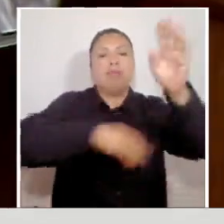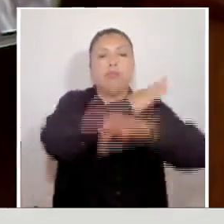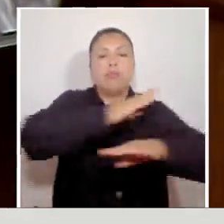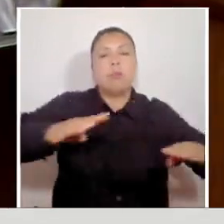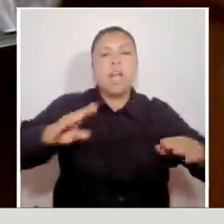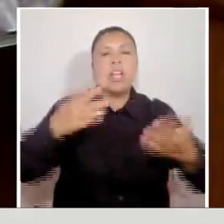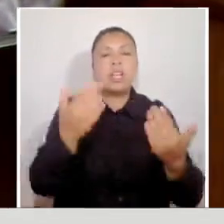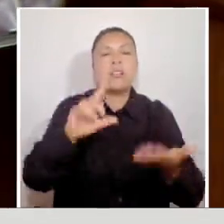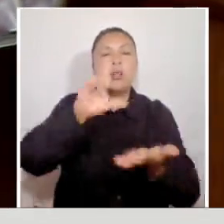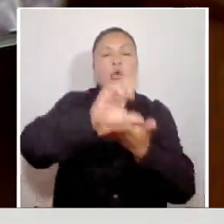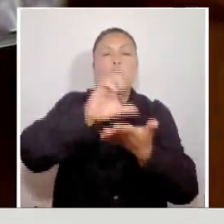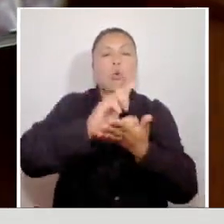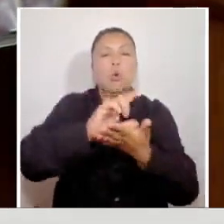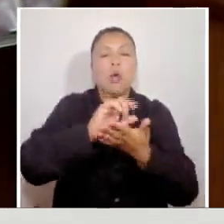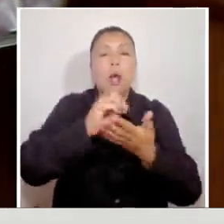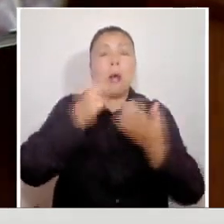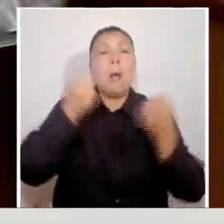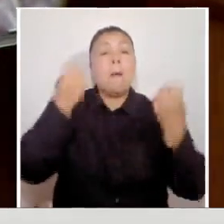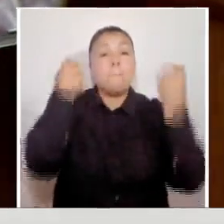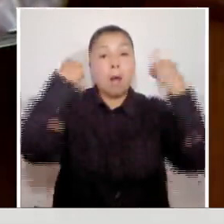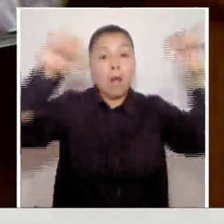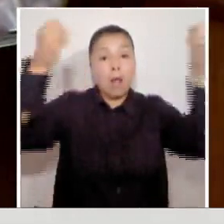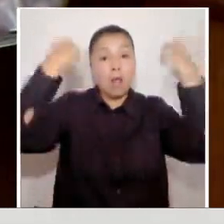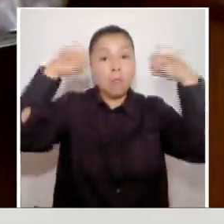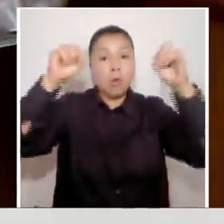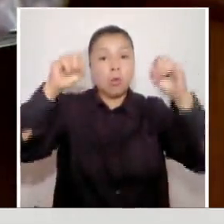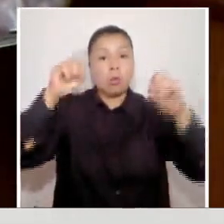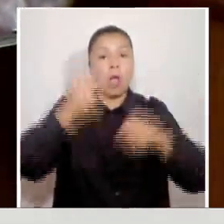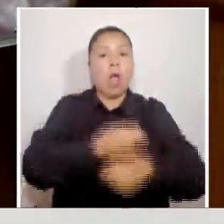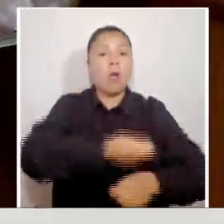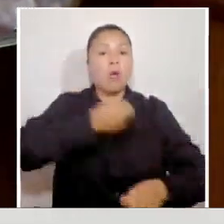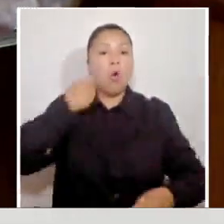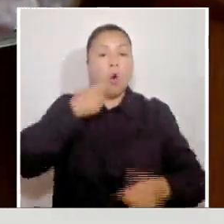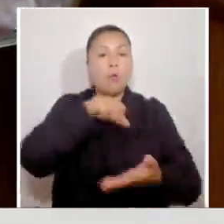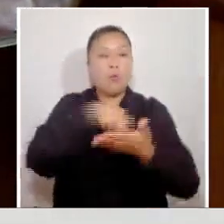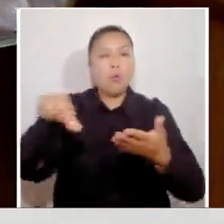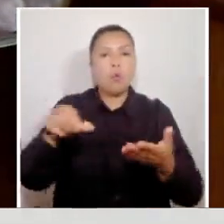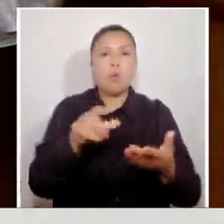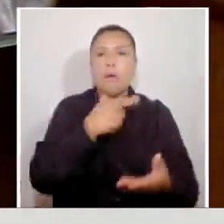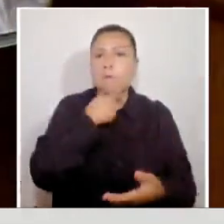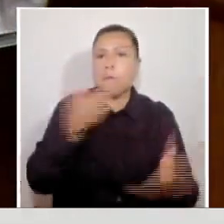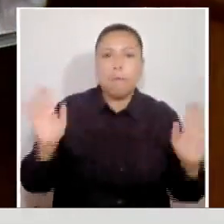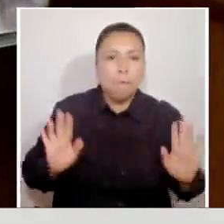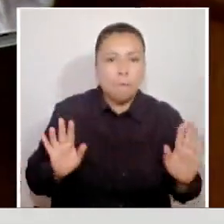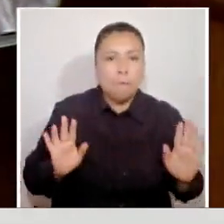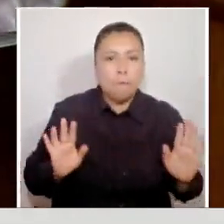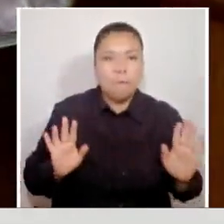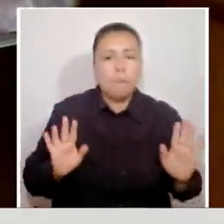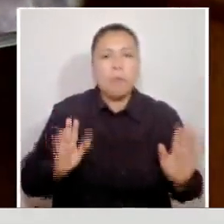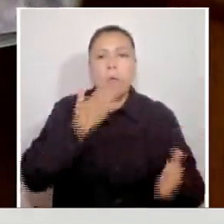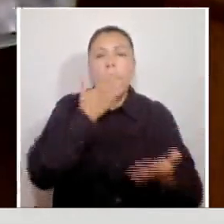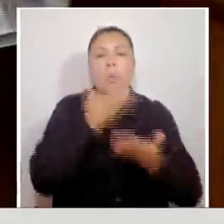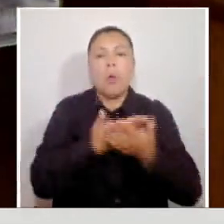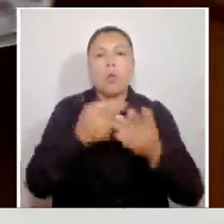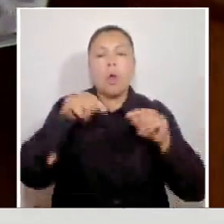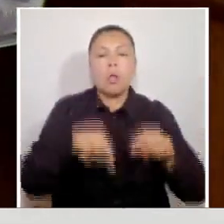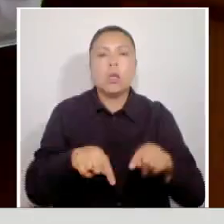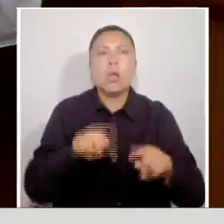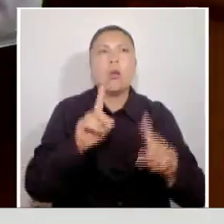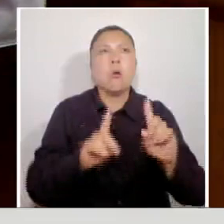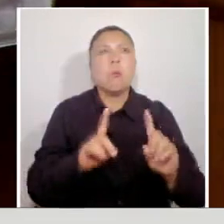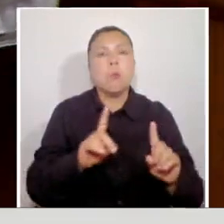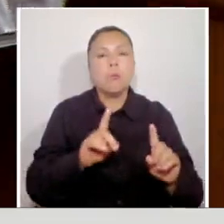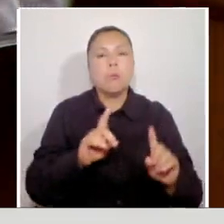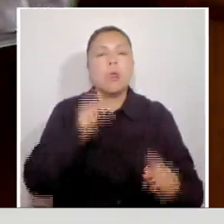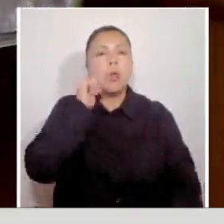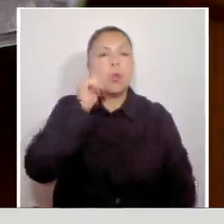deporte le cobran una multa Así es sencillo Entonces cuando aquí mucho y día a día